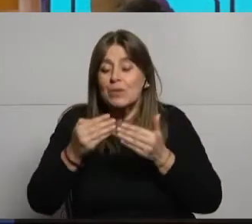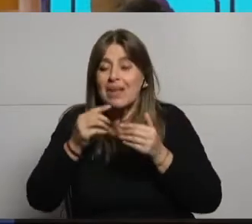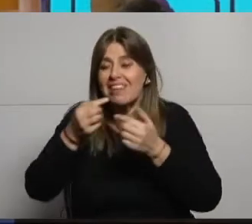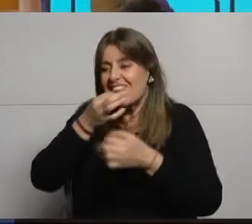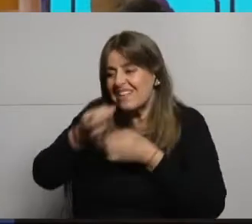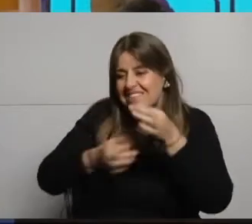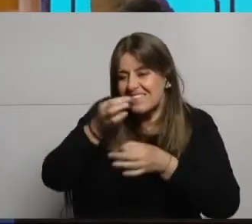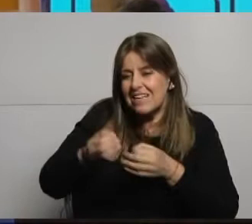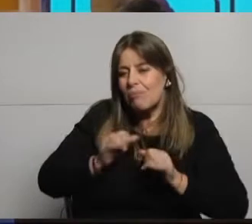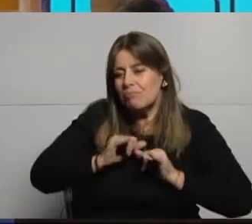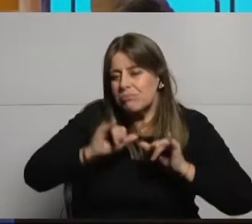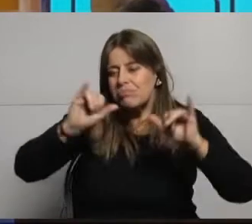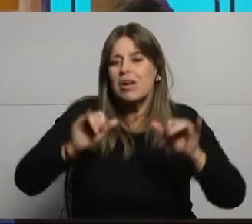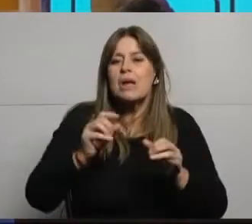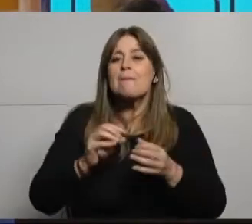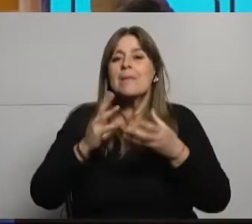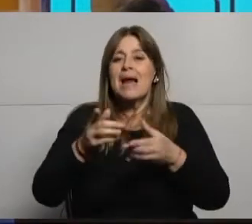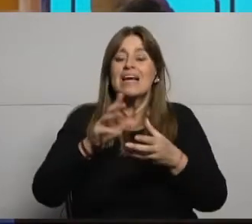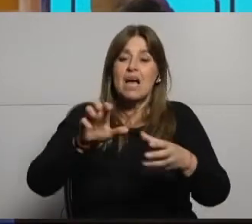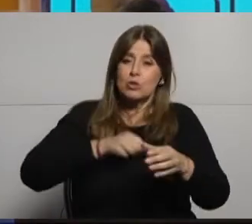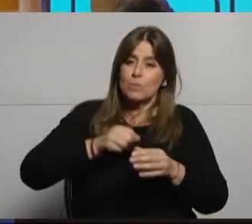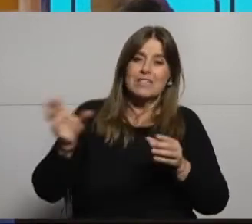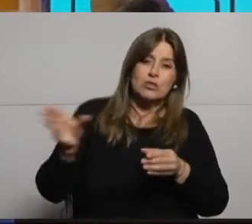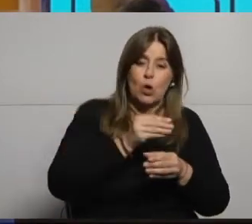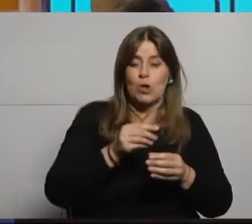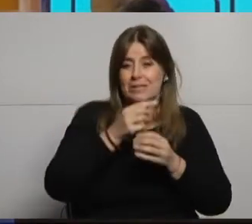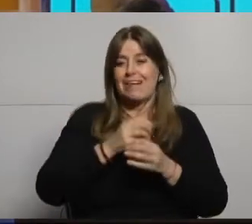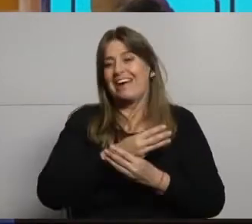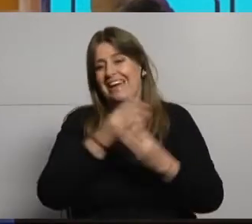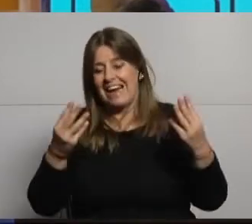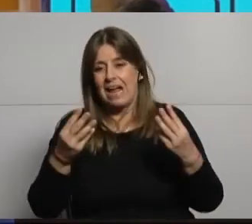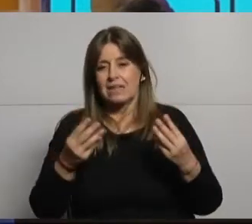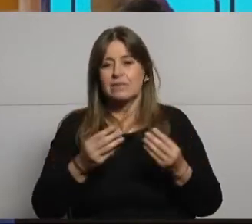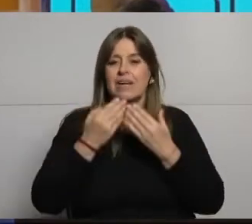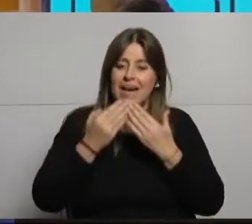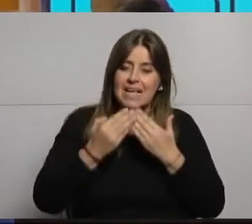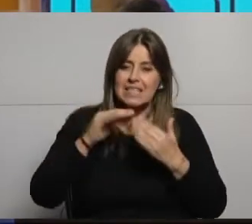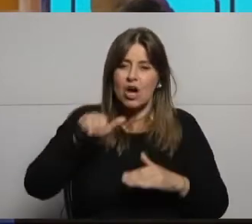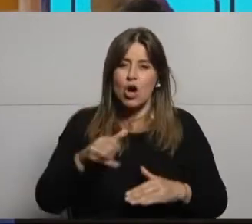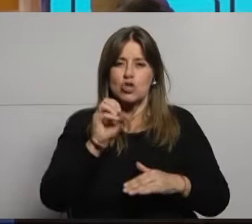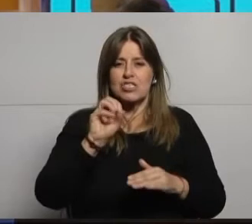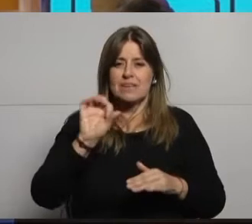y así es como vamos a llegar a una adopción mucho más generalizada. Buenísimo, bárbaro. Muchas gracias, José.